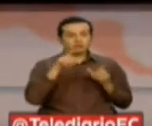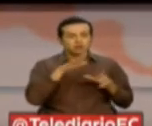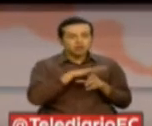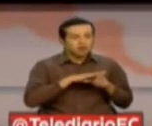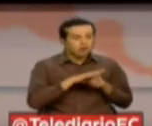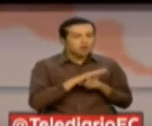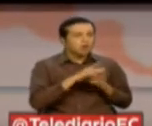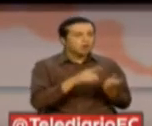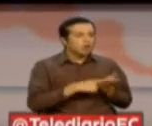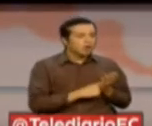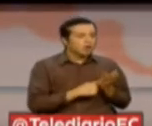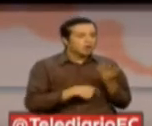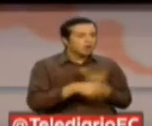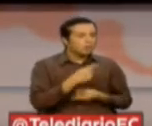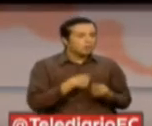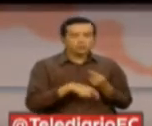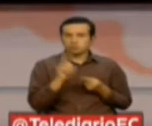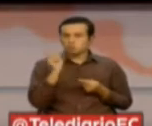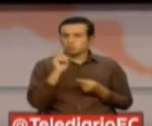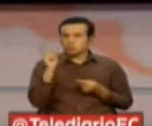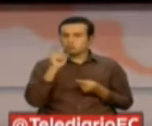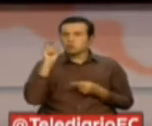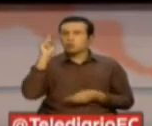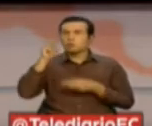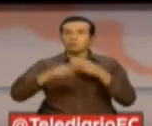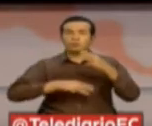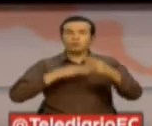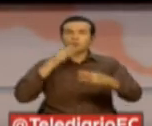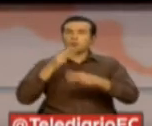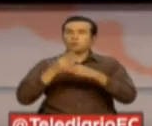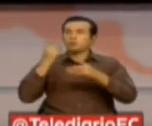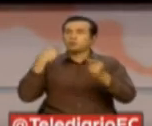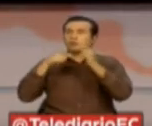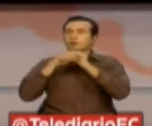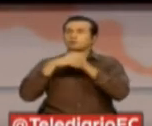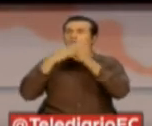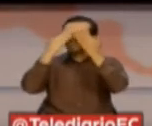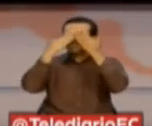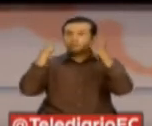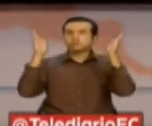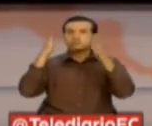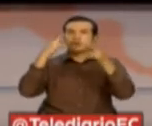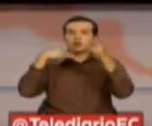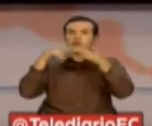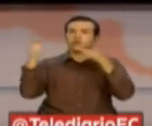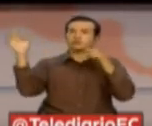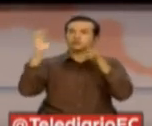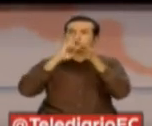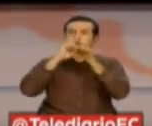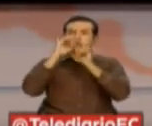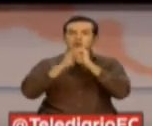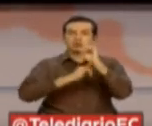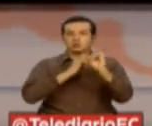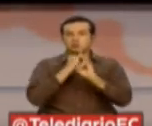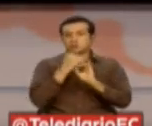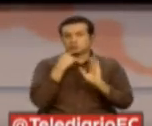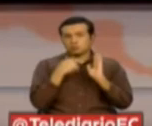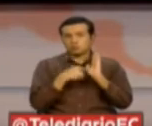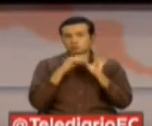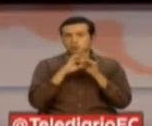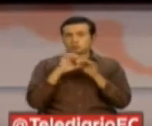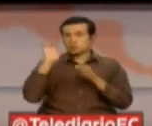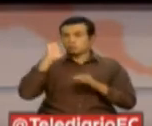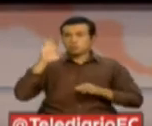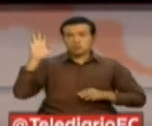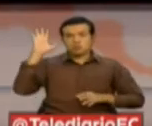habitantes debemos trabajar como el mundo como mercados y eso implica acuerdos comerciales tratados de inversión y demás ejemplo de esto el acuerdo con la